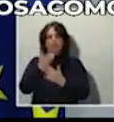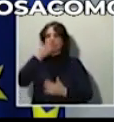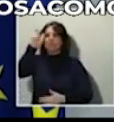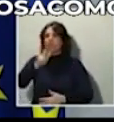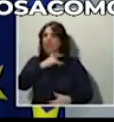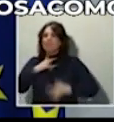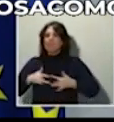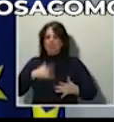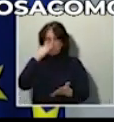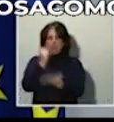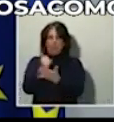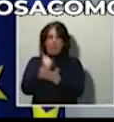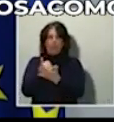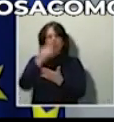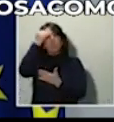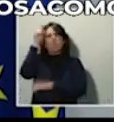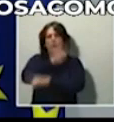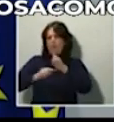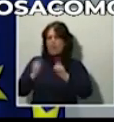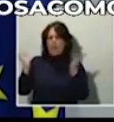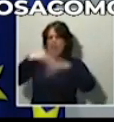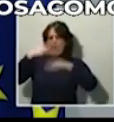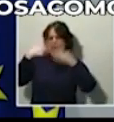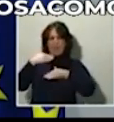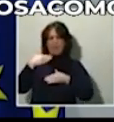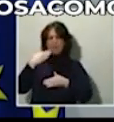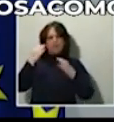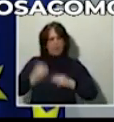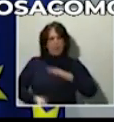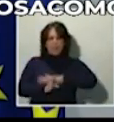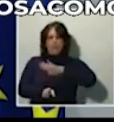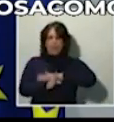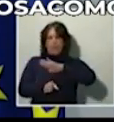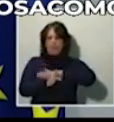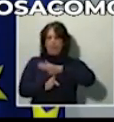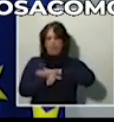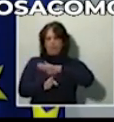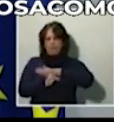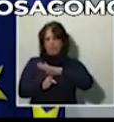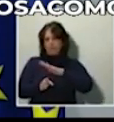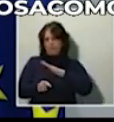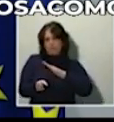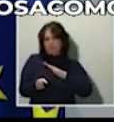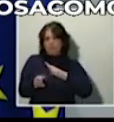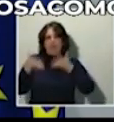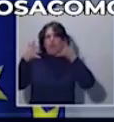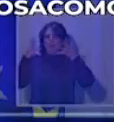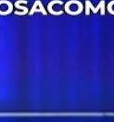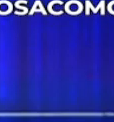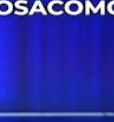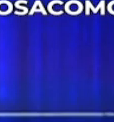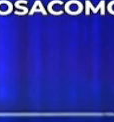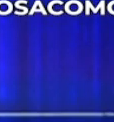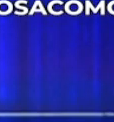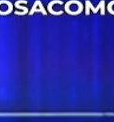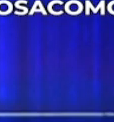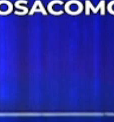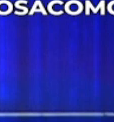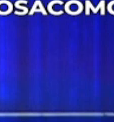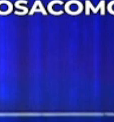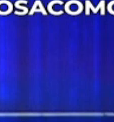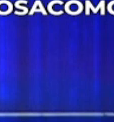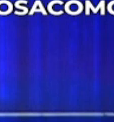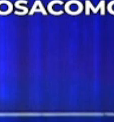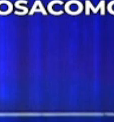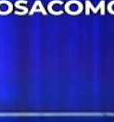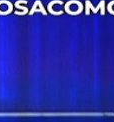desde España con los casos como han subido en todos los países. Yo agradezco mucho a todos los dominicanos y dominicanas